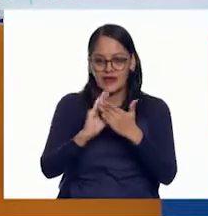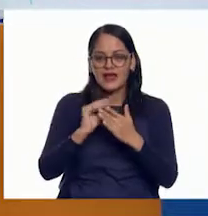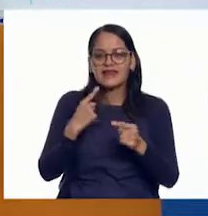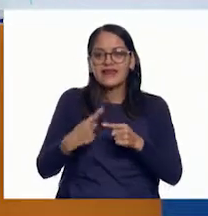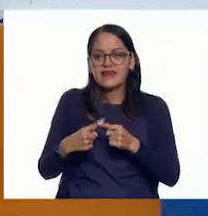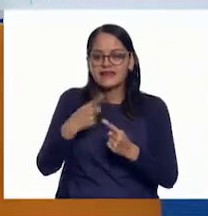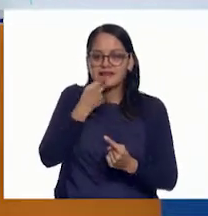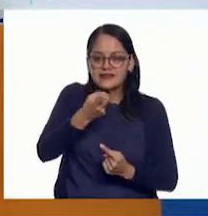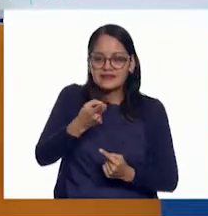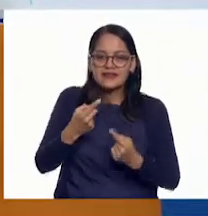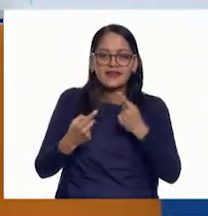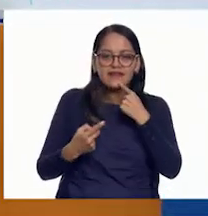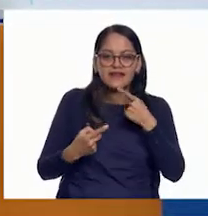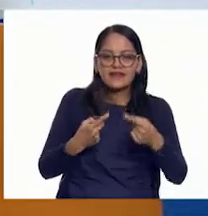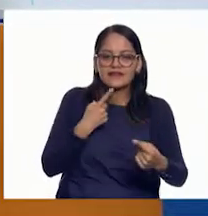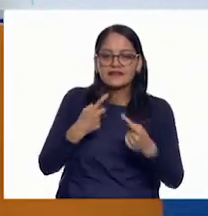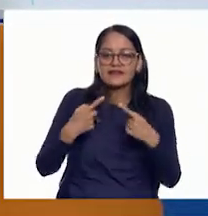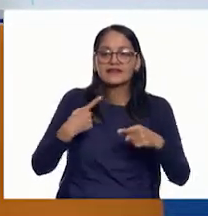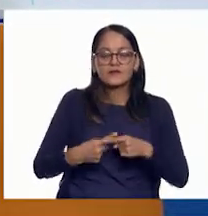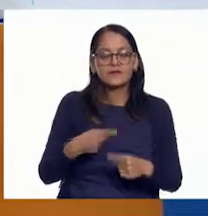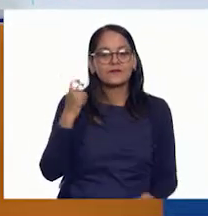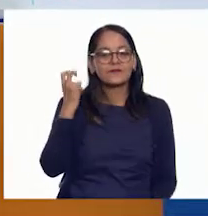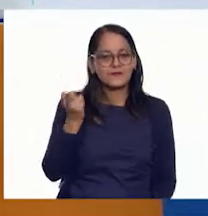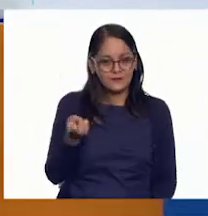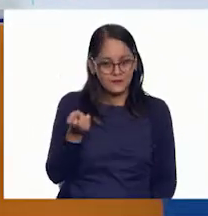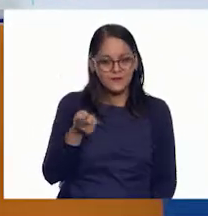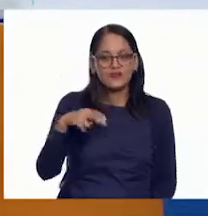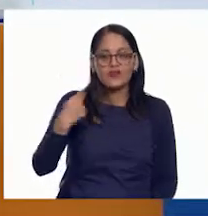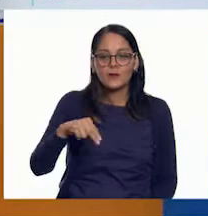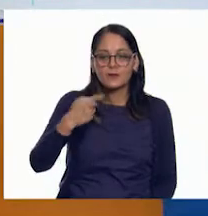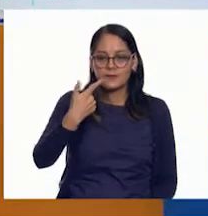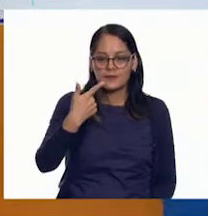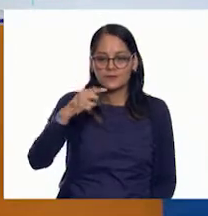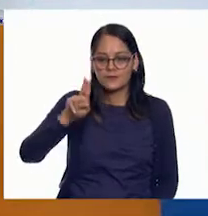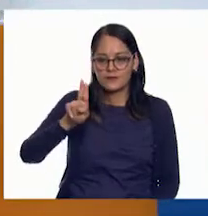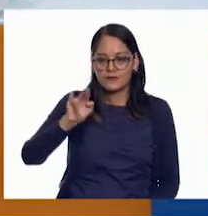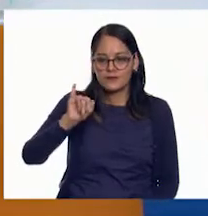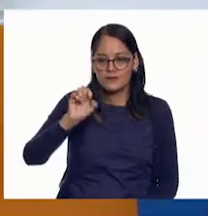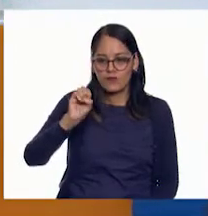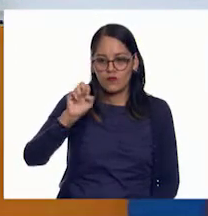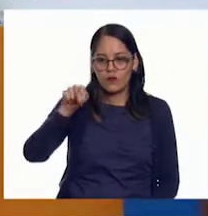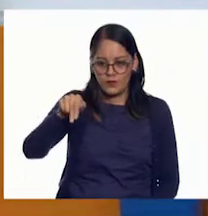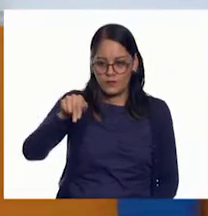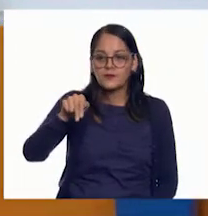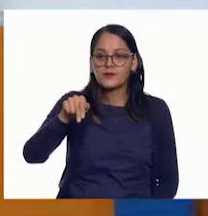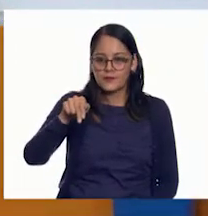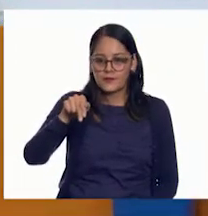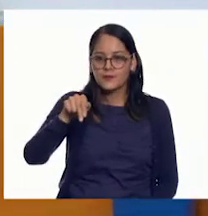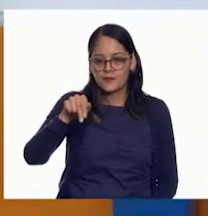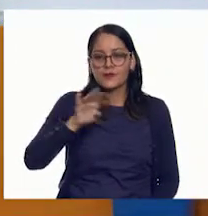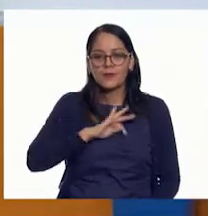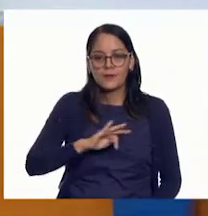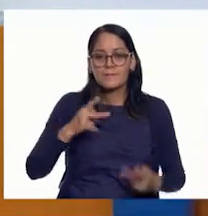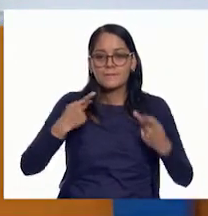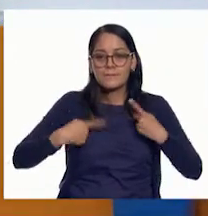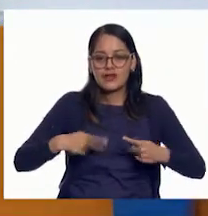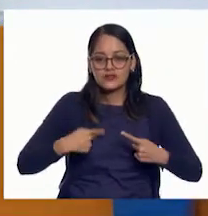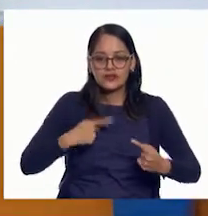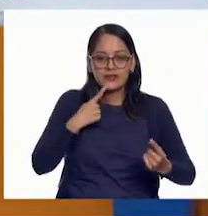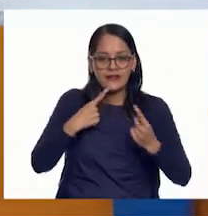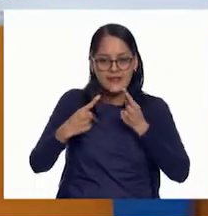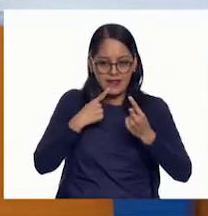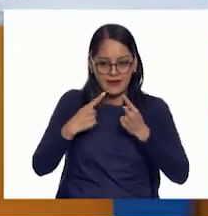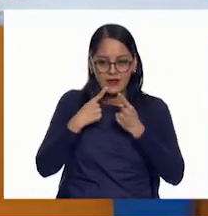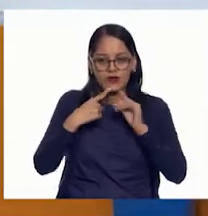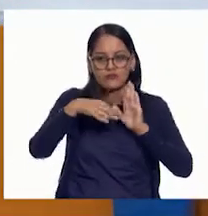y entonces eso nos lo dan los guiones, el distinguir los personajes que